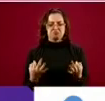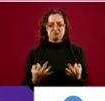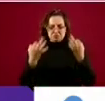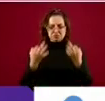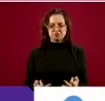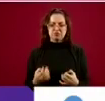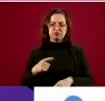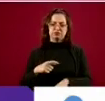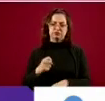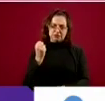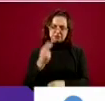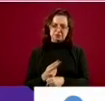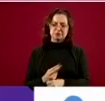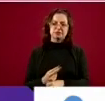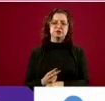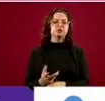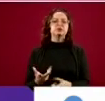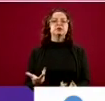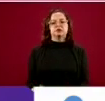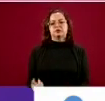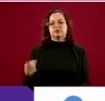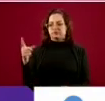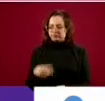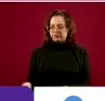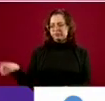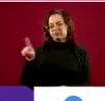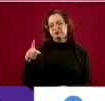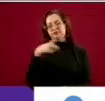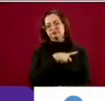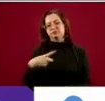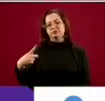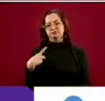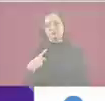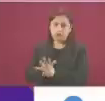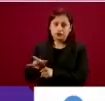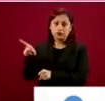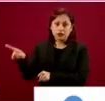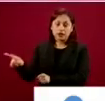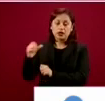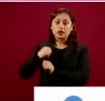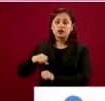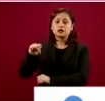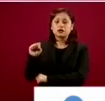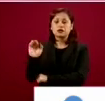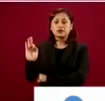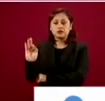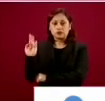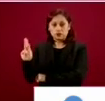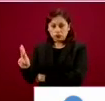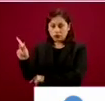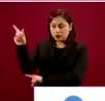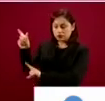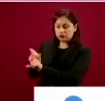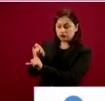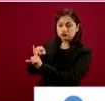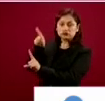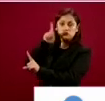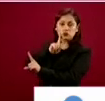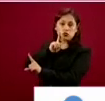también que la titular de la Función Pública hizo lo suficiente. Ella es una mujer